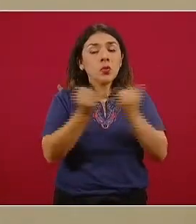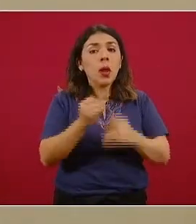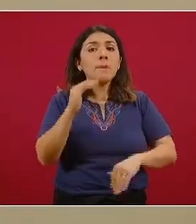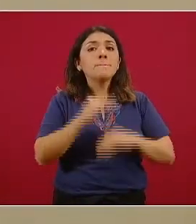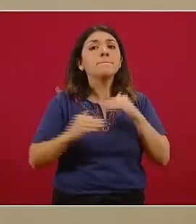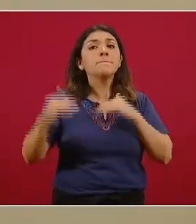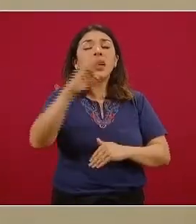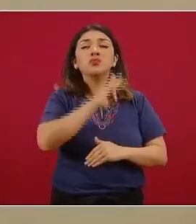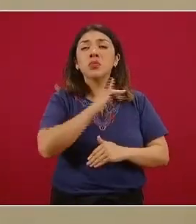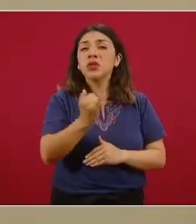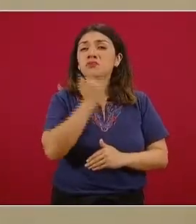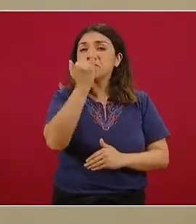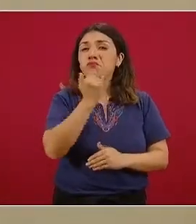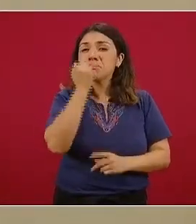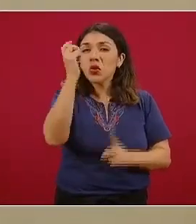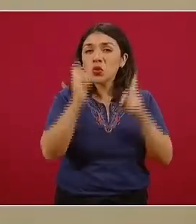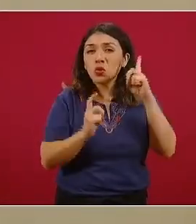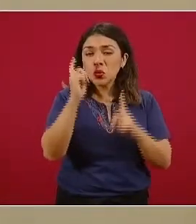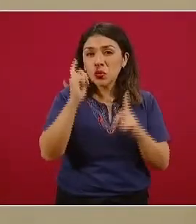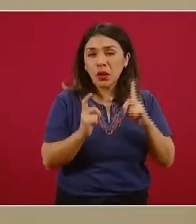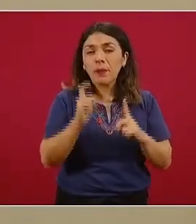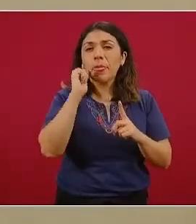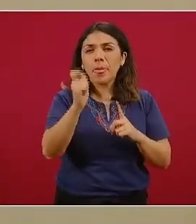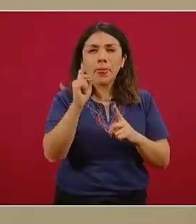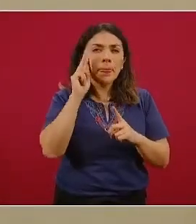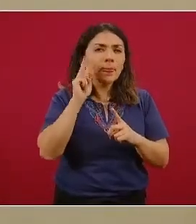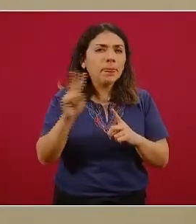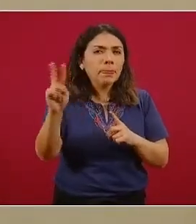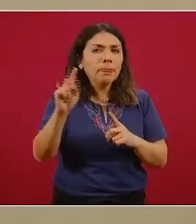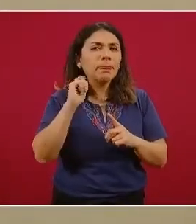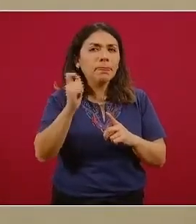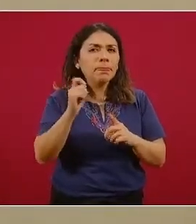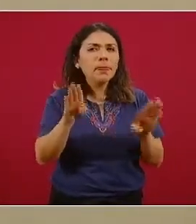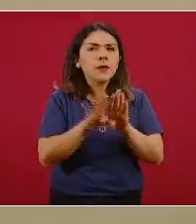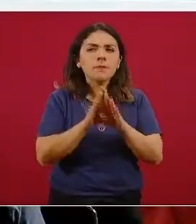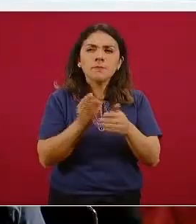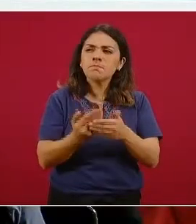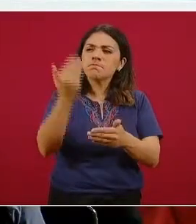casos estimados, la tendencia que vemos viendo de las